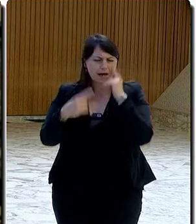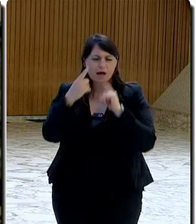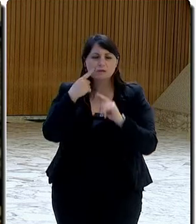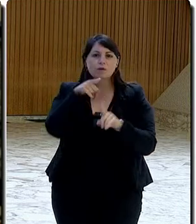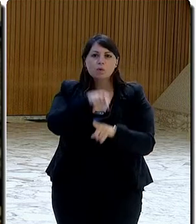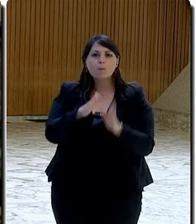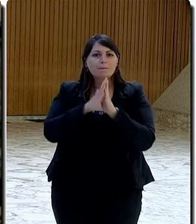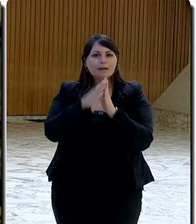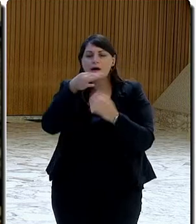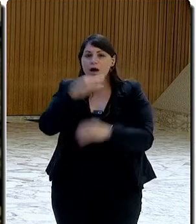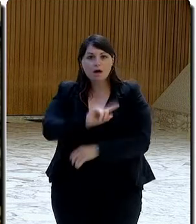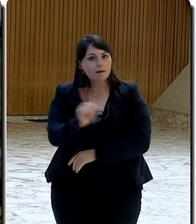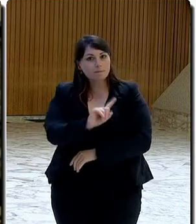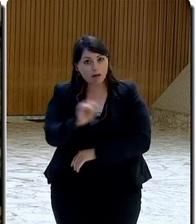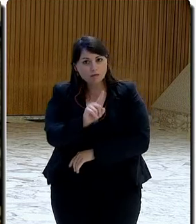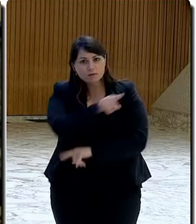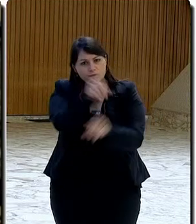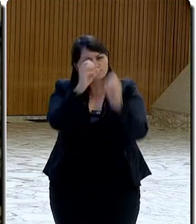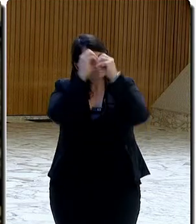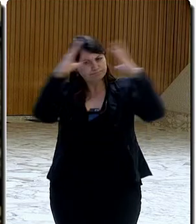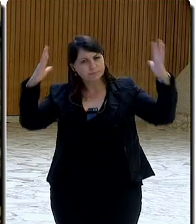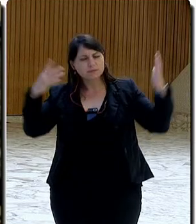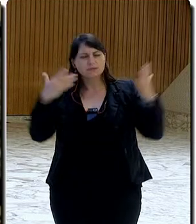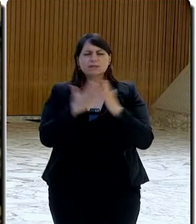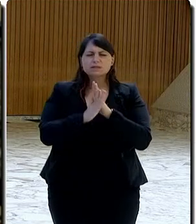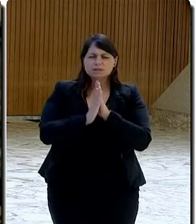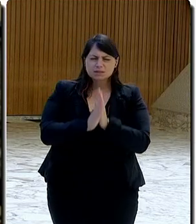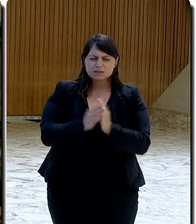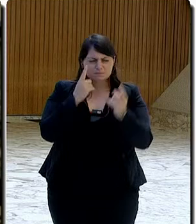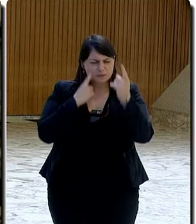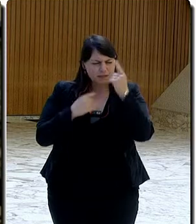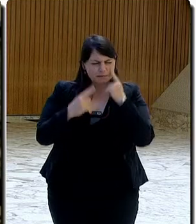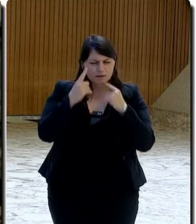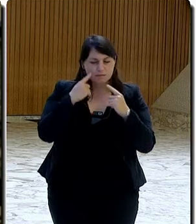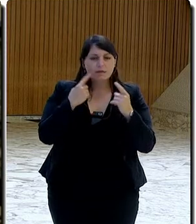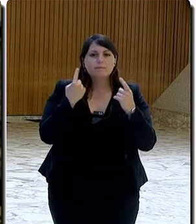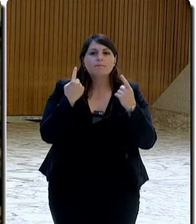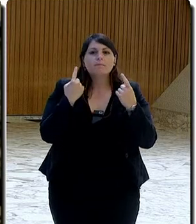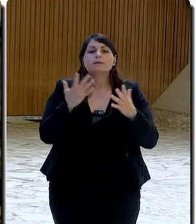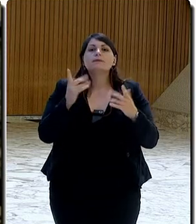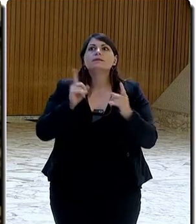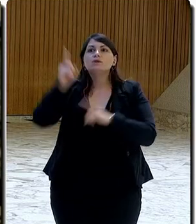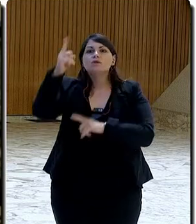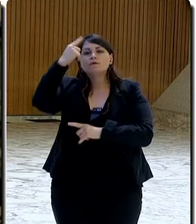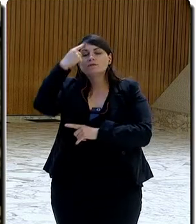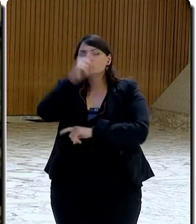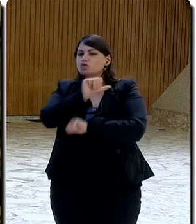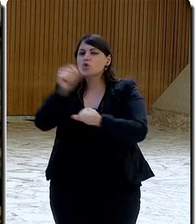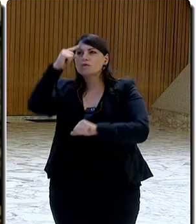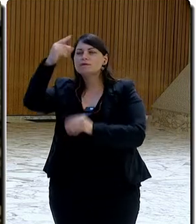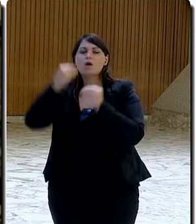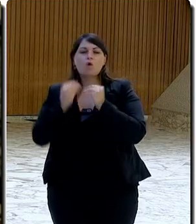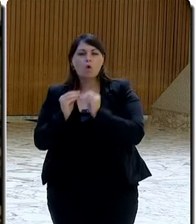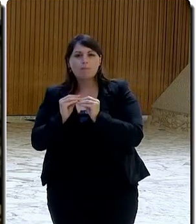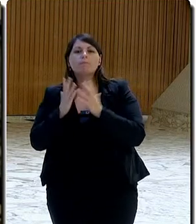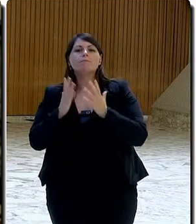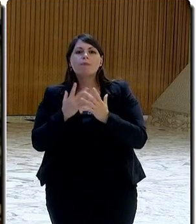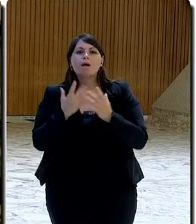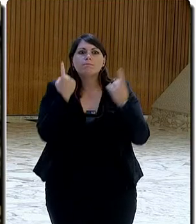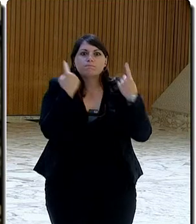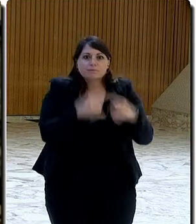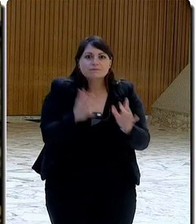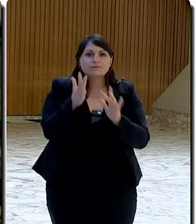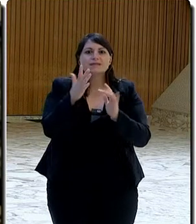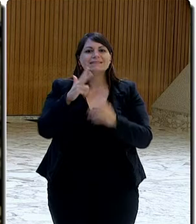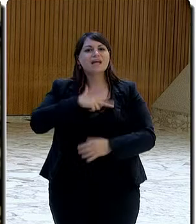Estando en esta situación, solo Dios sabe por qué, un sacerdote le vio, se acercó y le preguntó qué le pasaba.